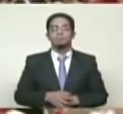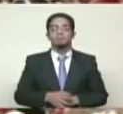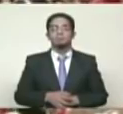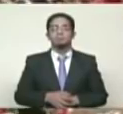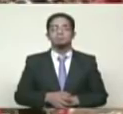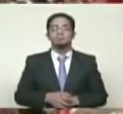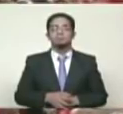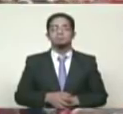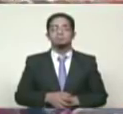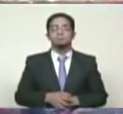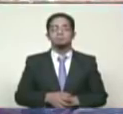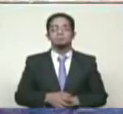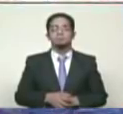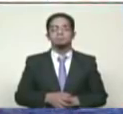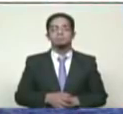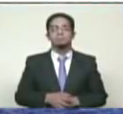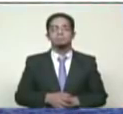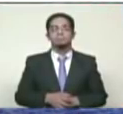que hay que abrir